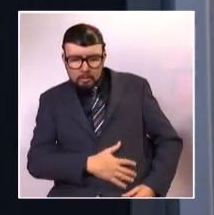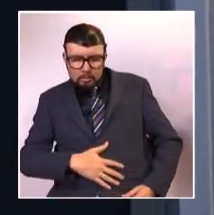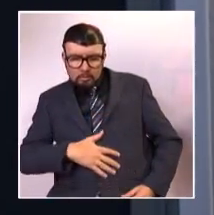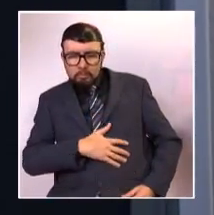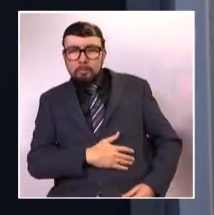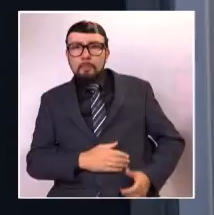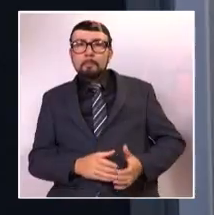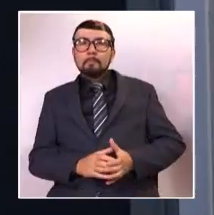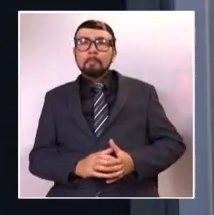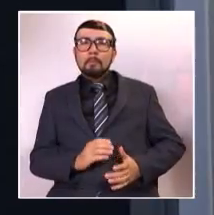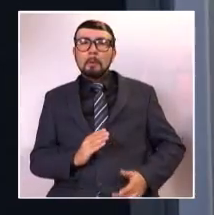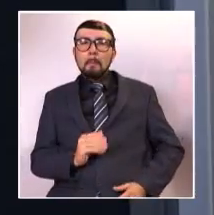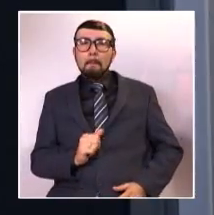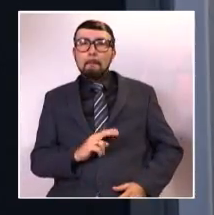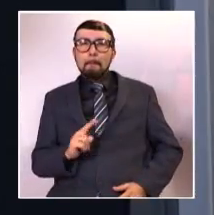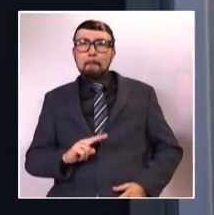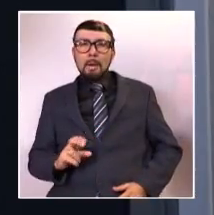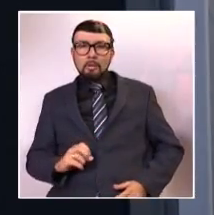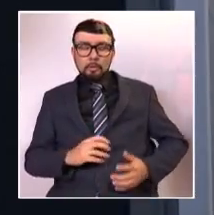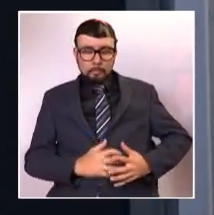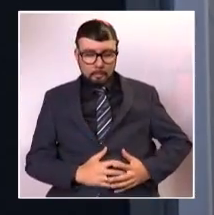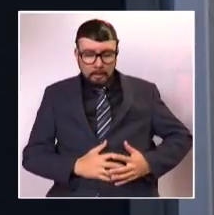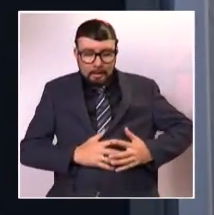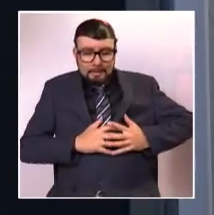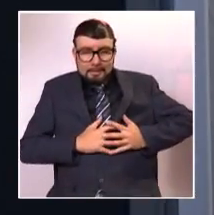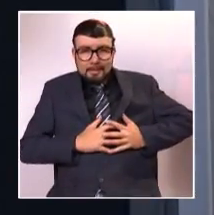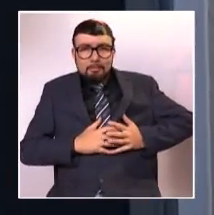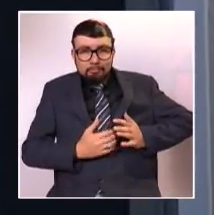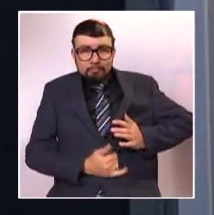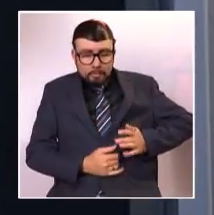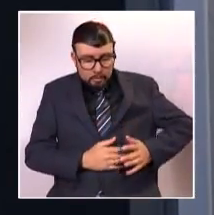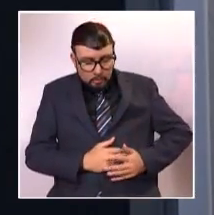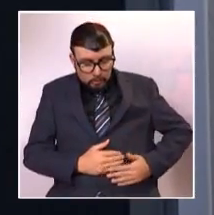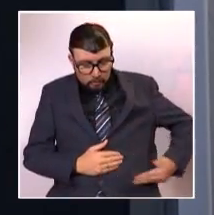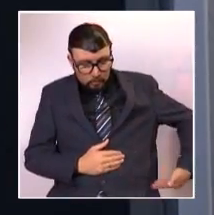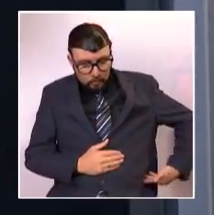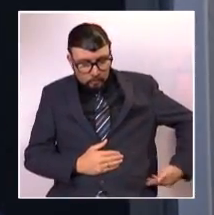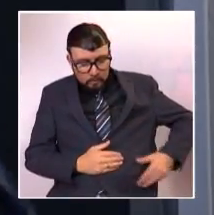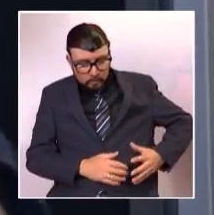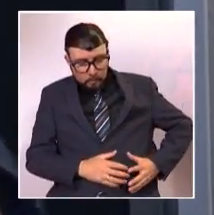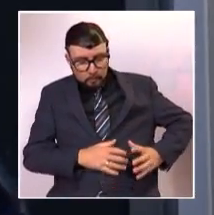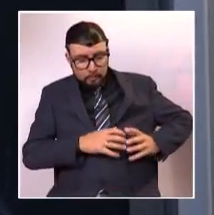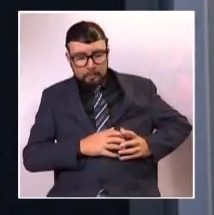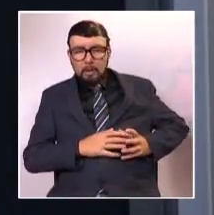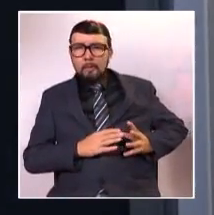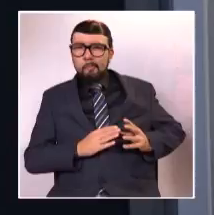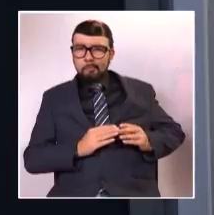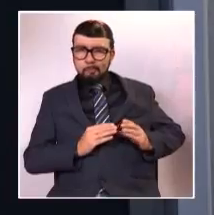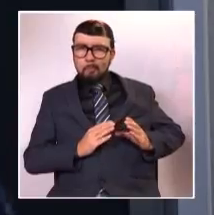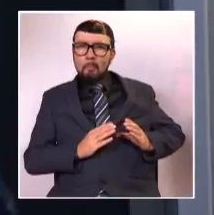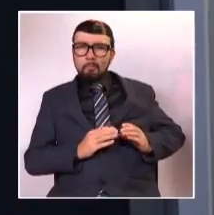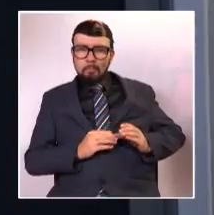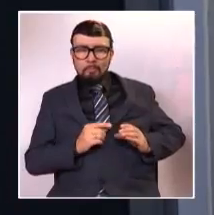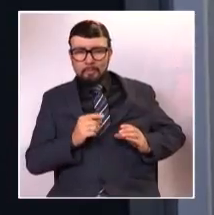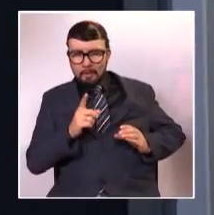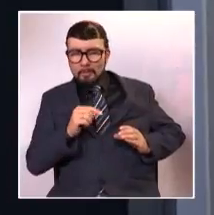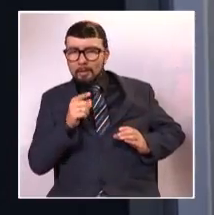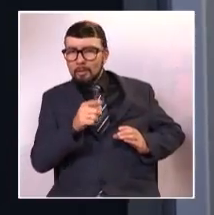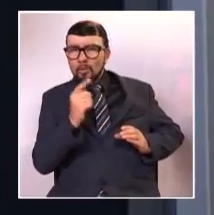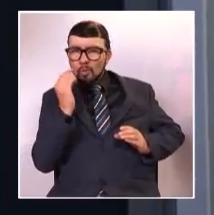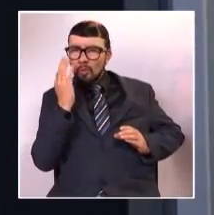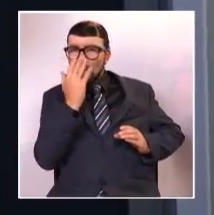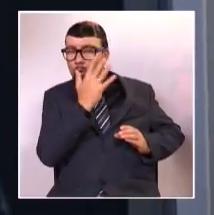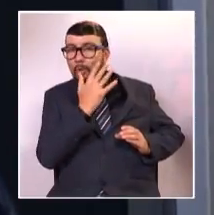vaso. Es un órgano que está por encima del riñón izquierdo. El vaso también tiene una ecogenicidad, es decir, como un tono de gris que